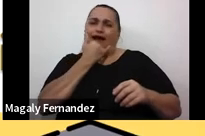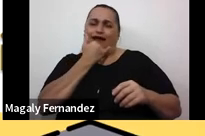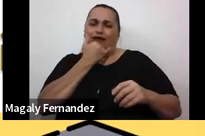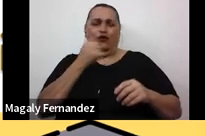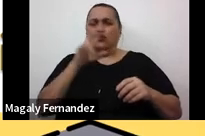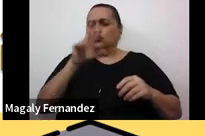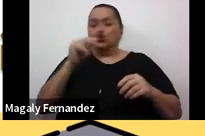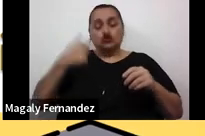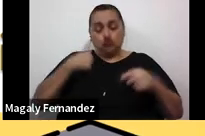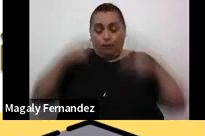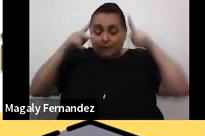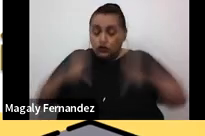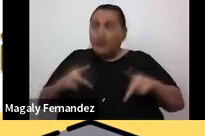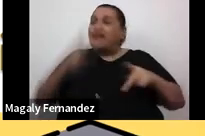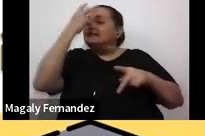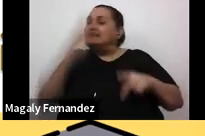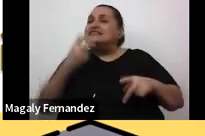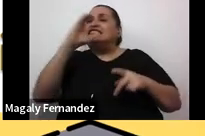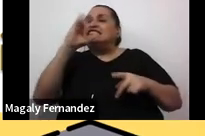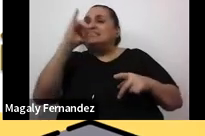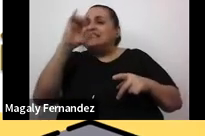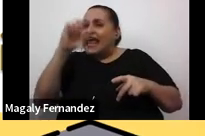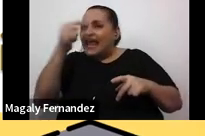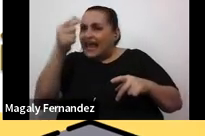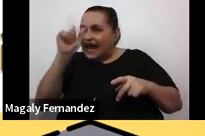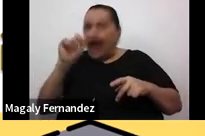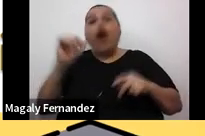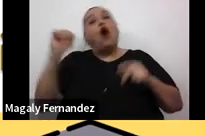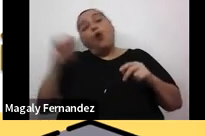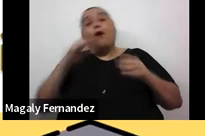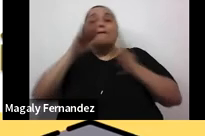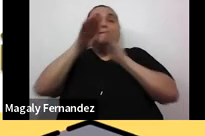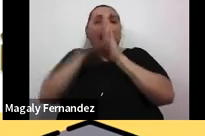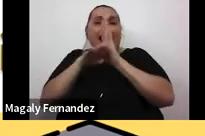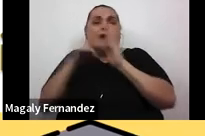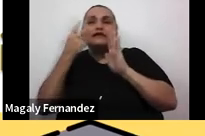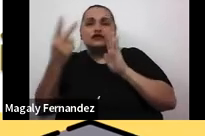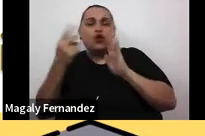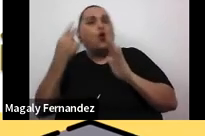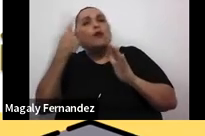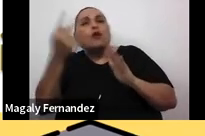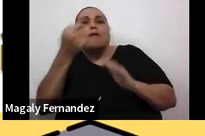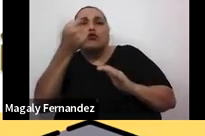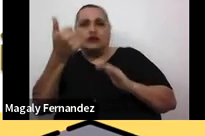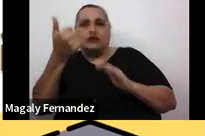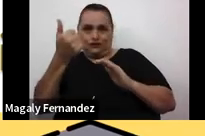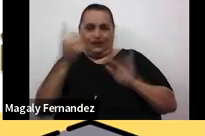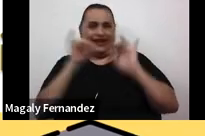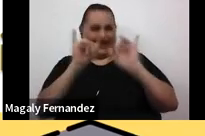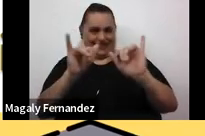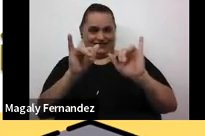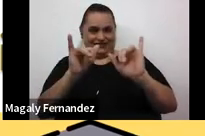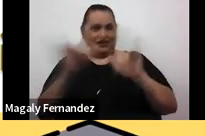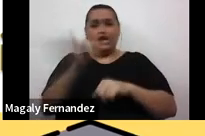no es que yo soy una persona ciega total o de baja visión porque en la noche ya no veo o veo poquito etcétera igual las personas